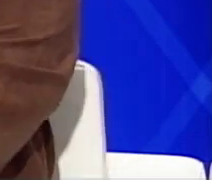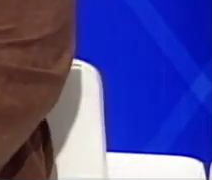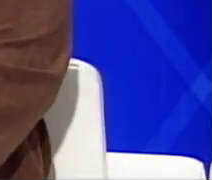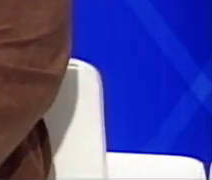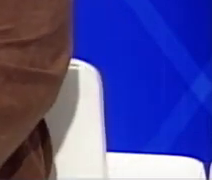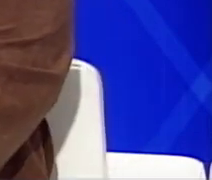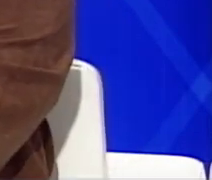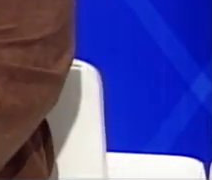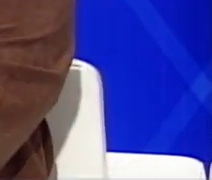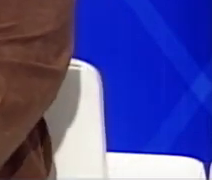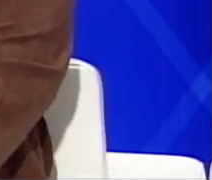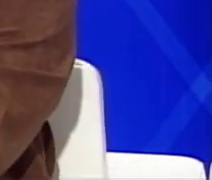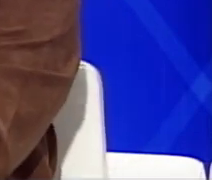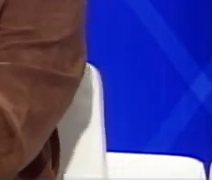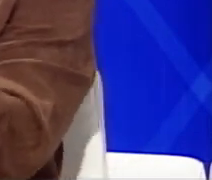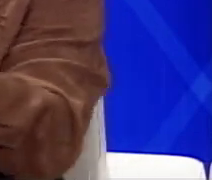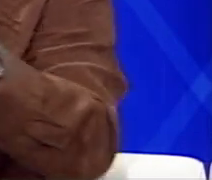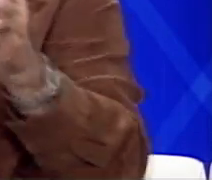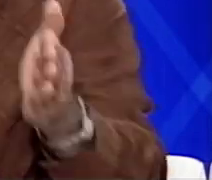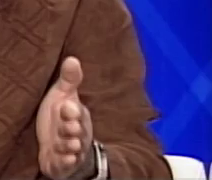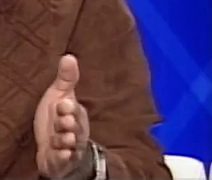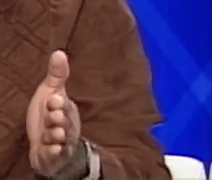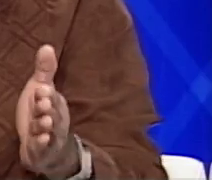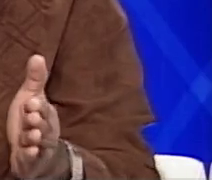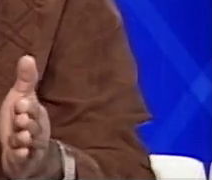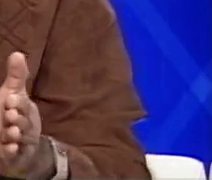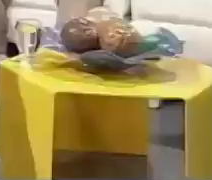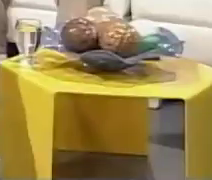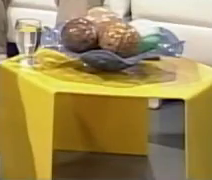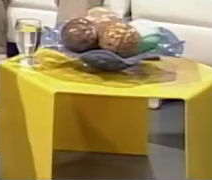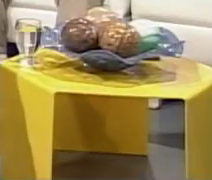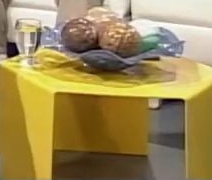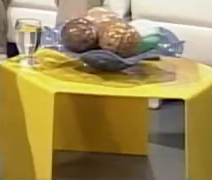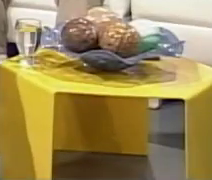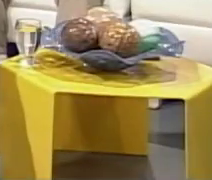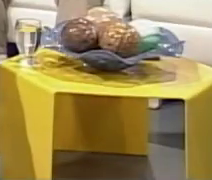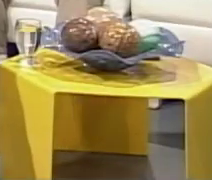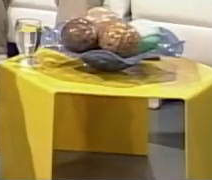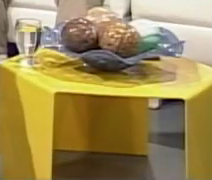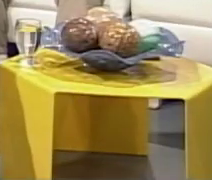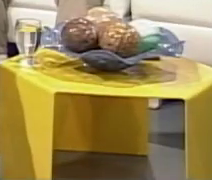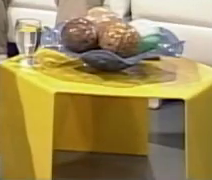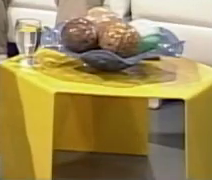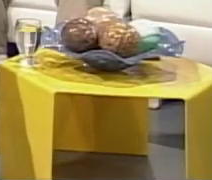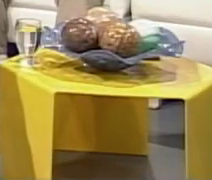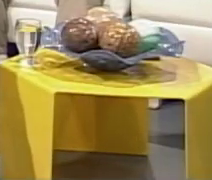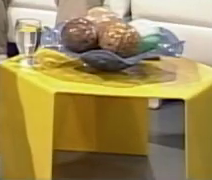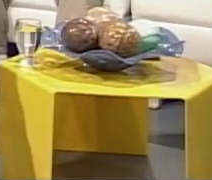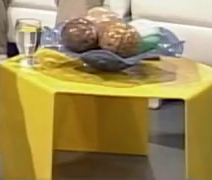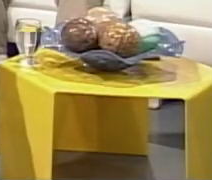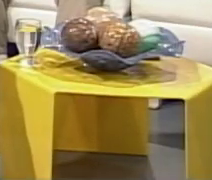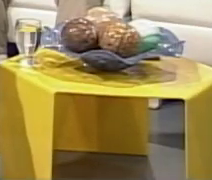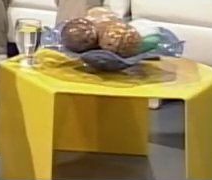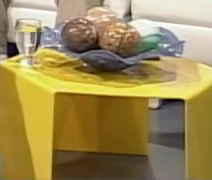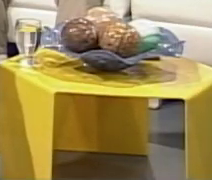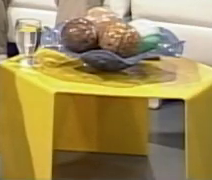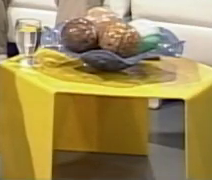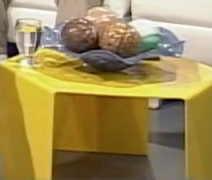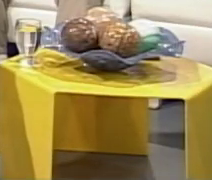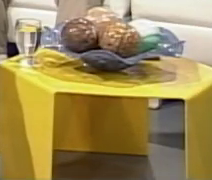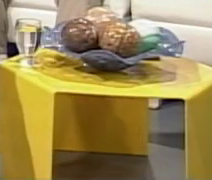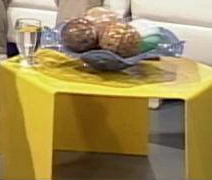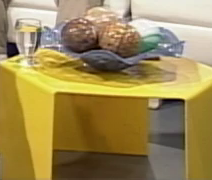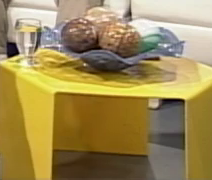esta empresa, mientras estaba abierta la frontera, en una de las principales del continente, solo superada por Petrobras en este tema,